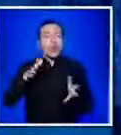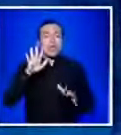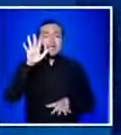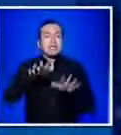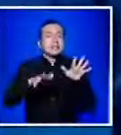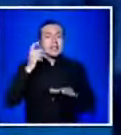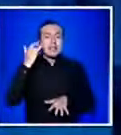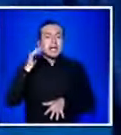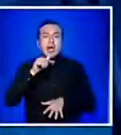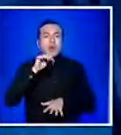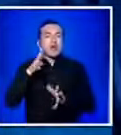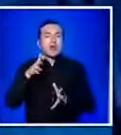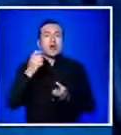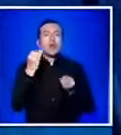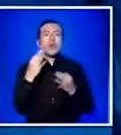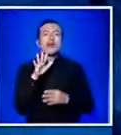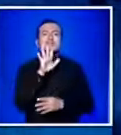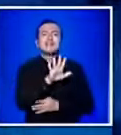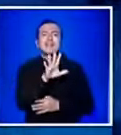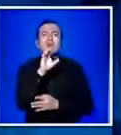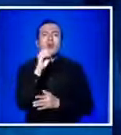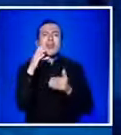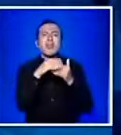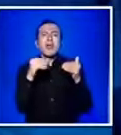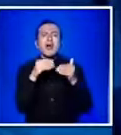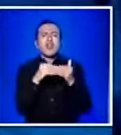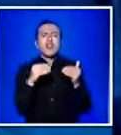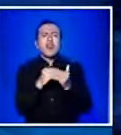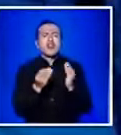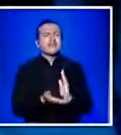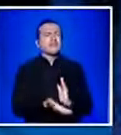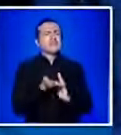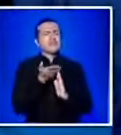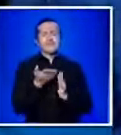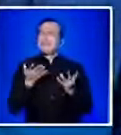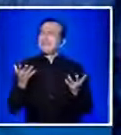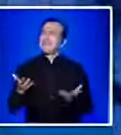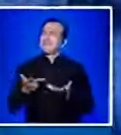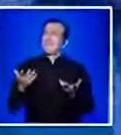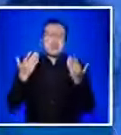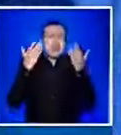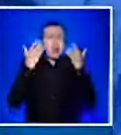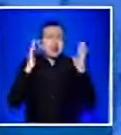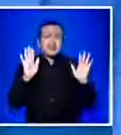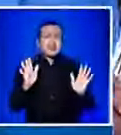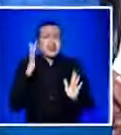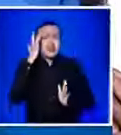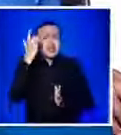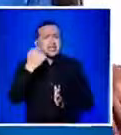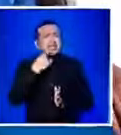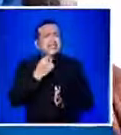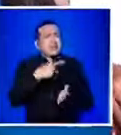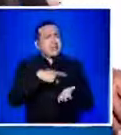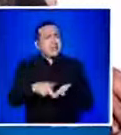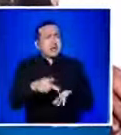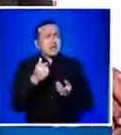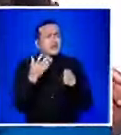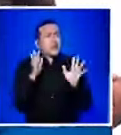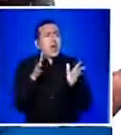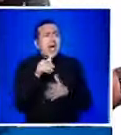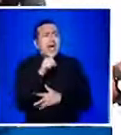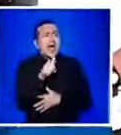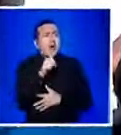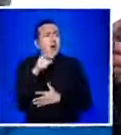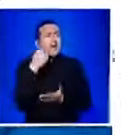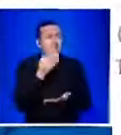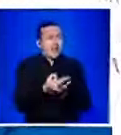días no tenemos agua, me ha salido $50 de agua. ¿Y de qué? ¿De dónde? No sé de qué me están cobrando, no sé de qué me está cobrando